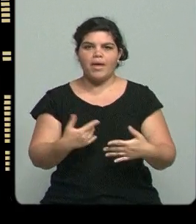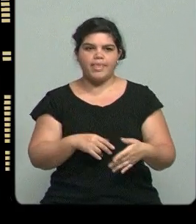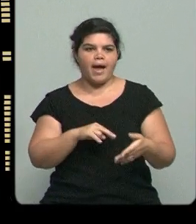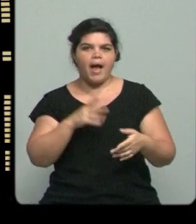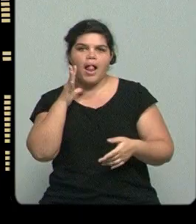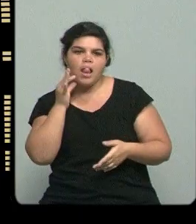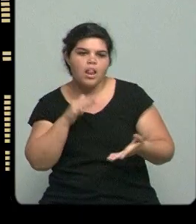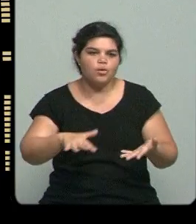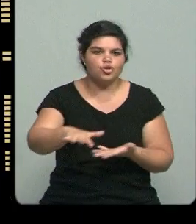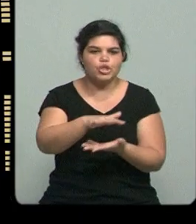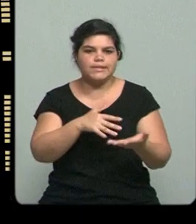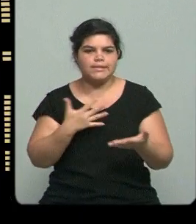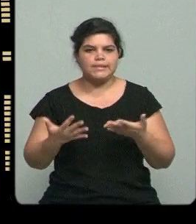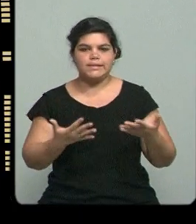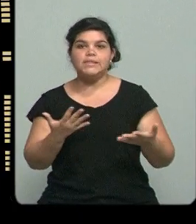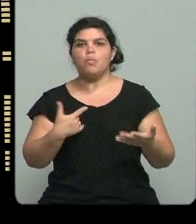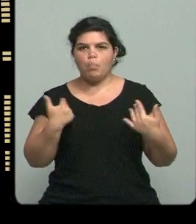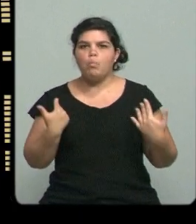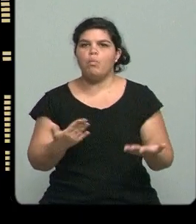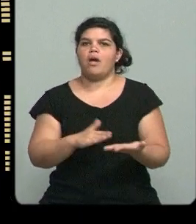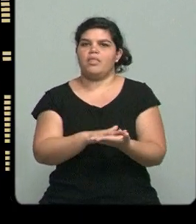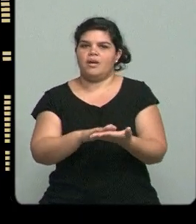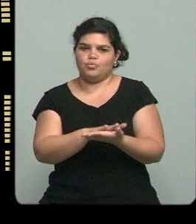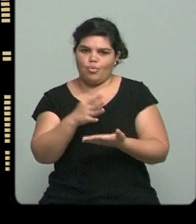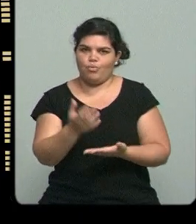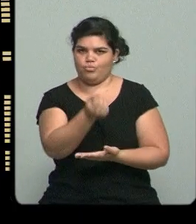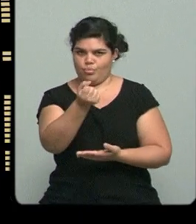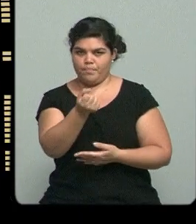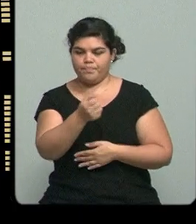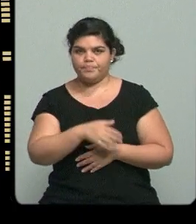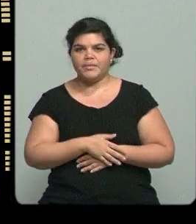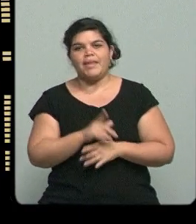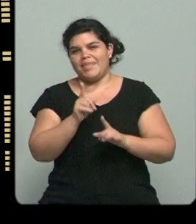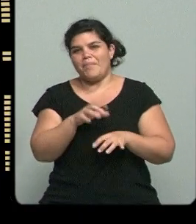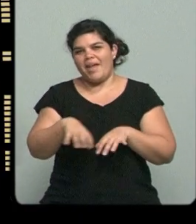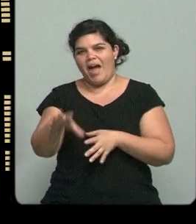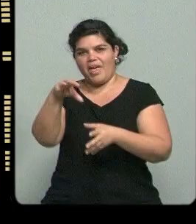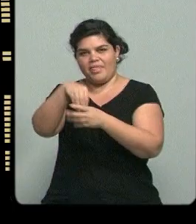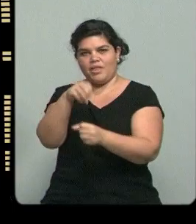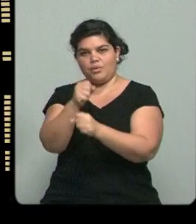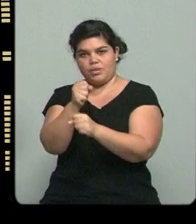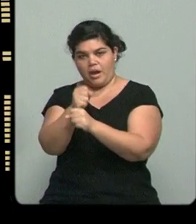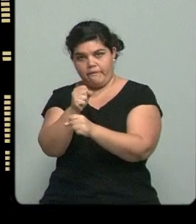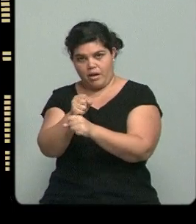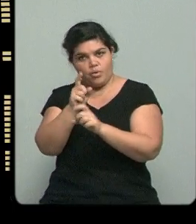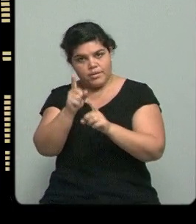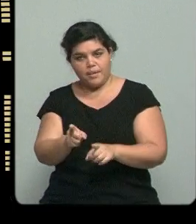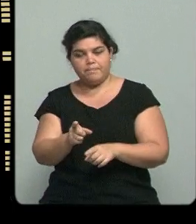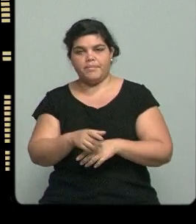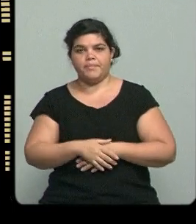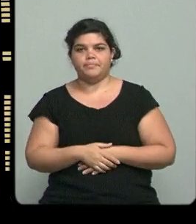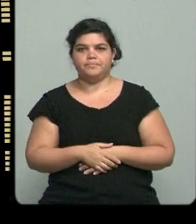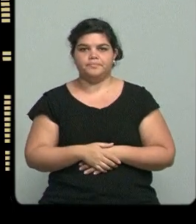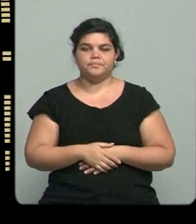de situaciones sociales que se producen en los entornos laborales. Tenemos un